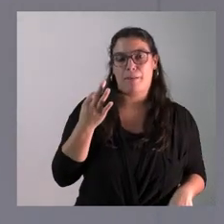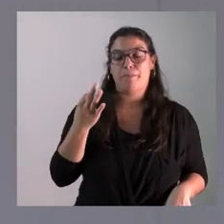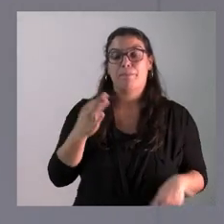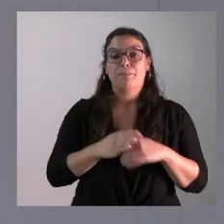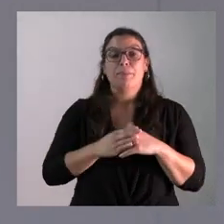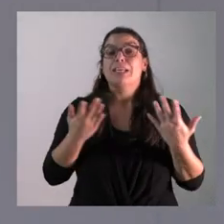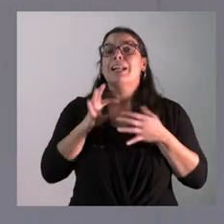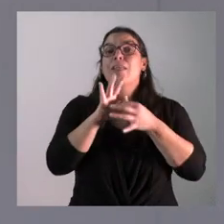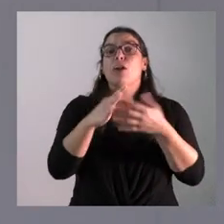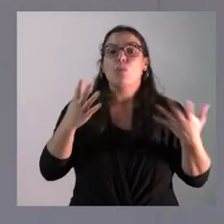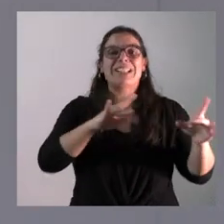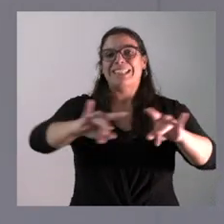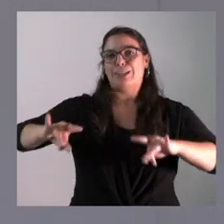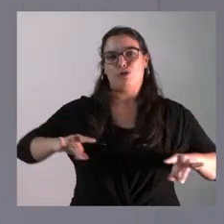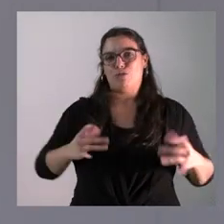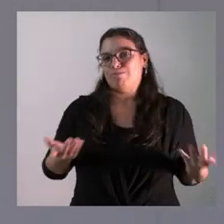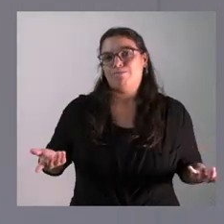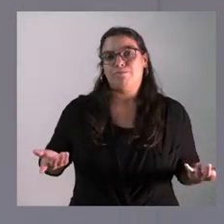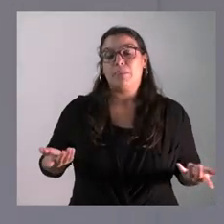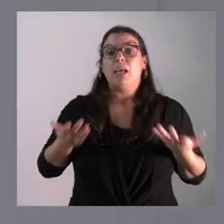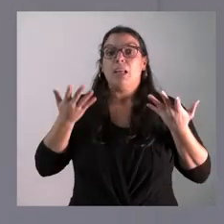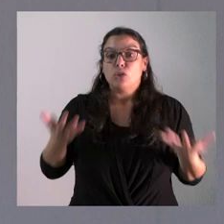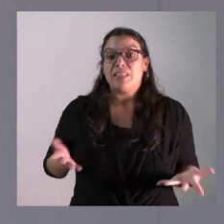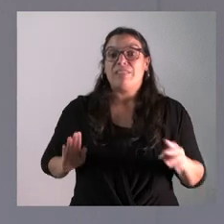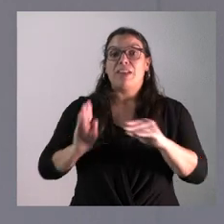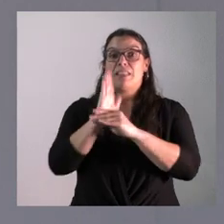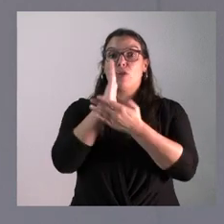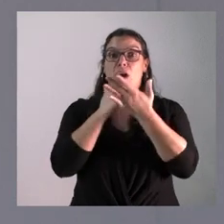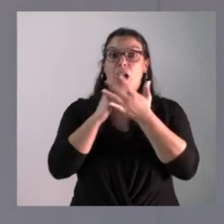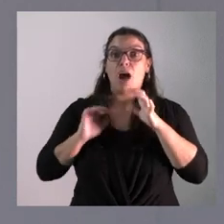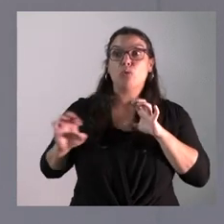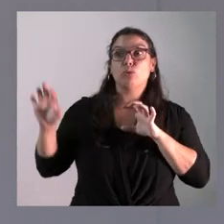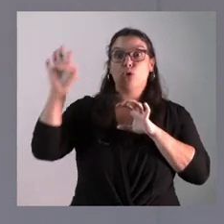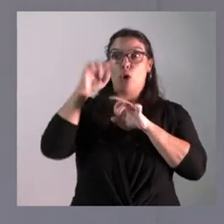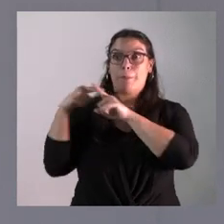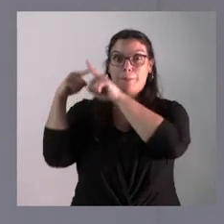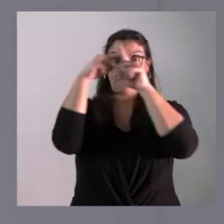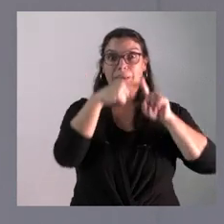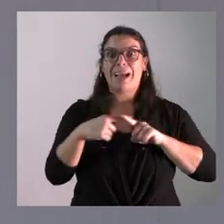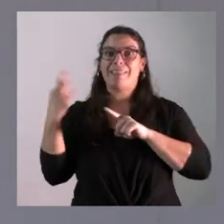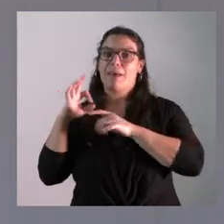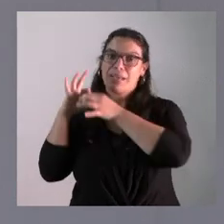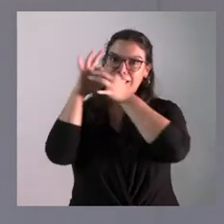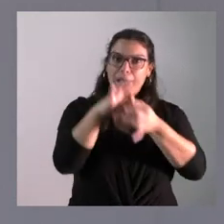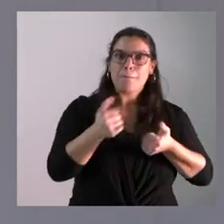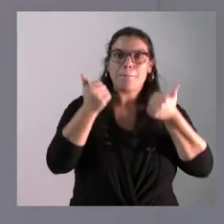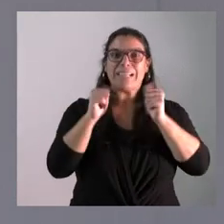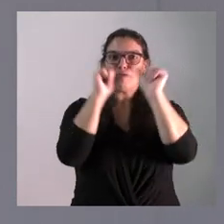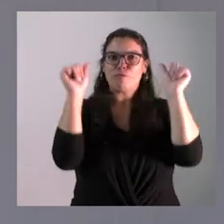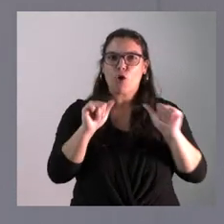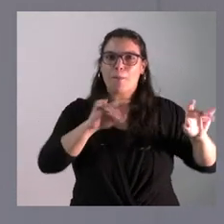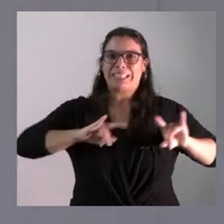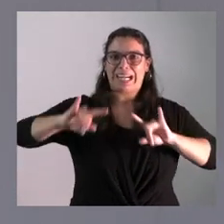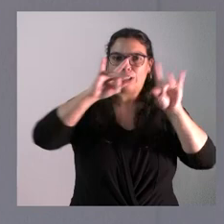tiene mucho que ver con que con el territorio y por tanto que la financiación autonómica tiene que vincularse más a los aspectos territoriales a